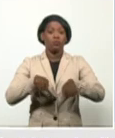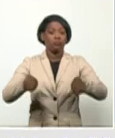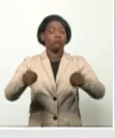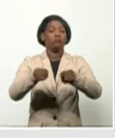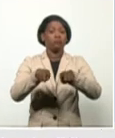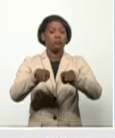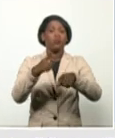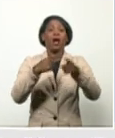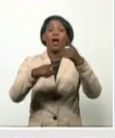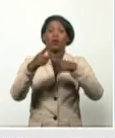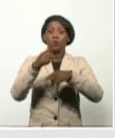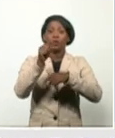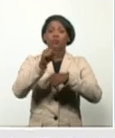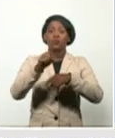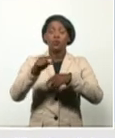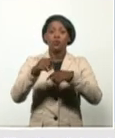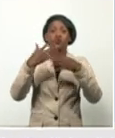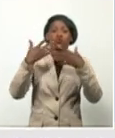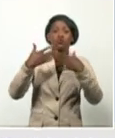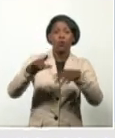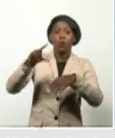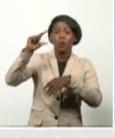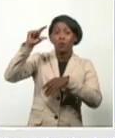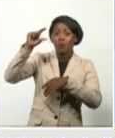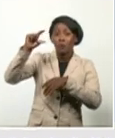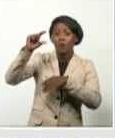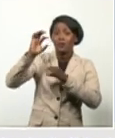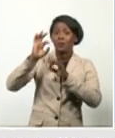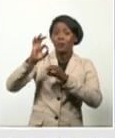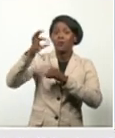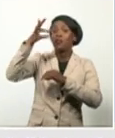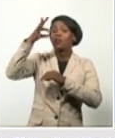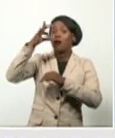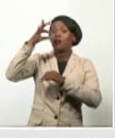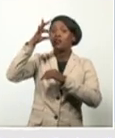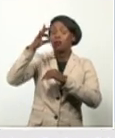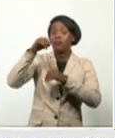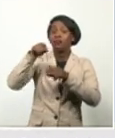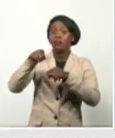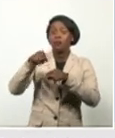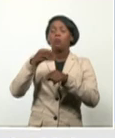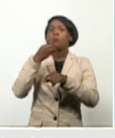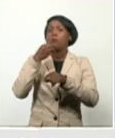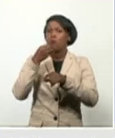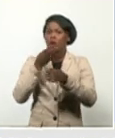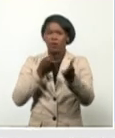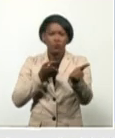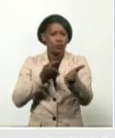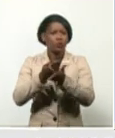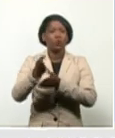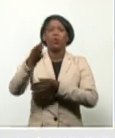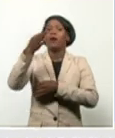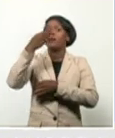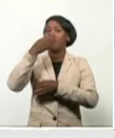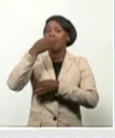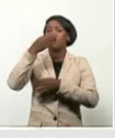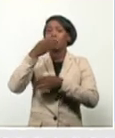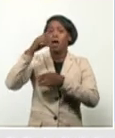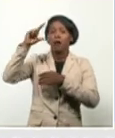acabaron el tratamiento. Lo precisamos bien y sí, lo puede seguir utilizando hasta tanto se